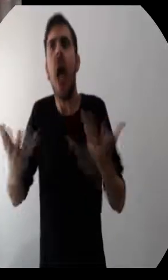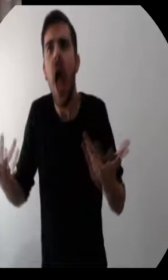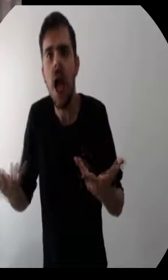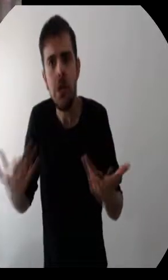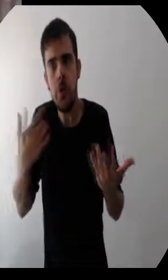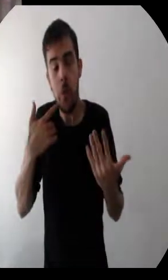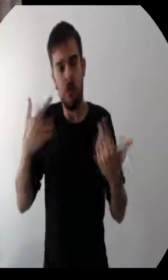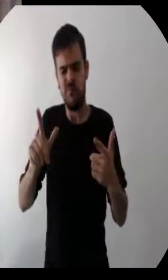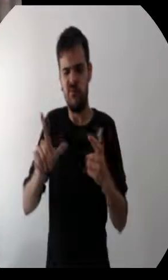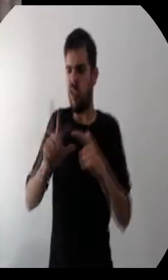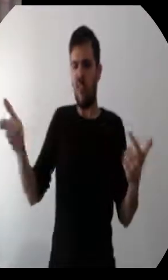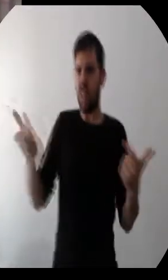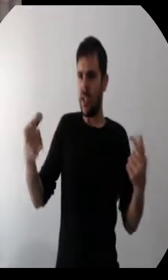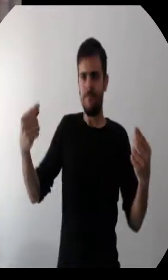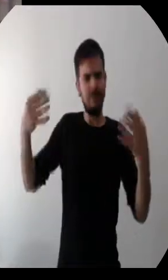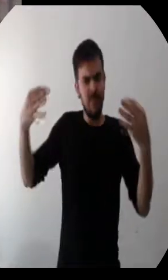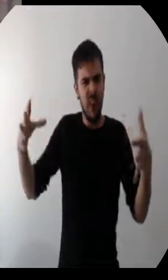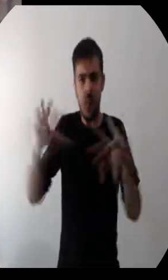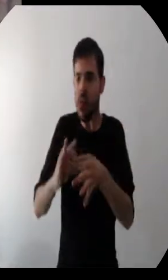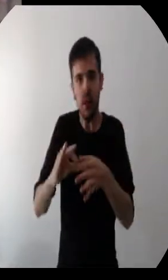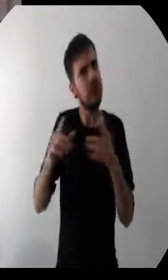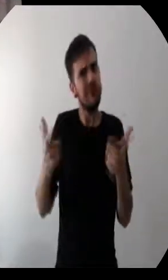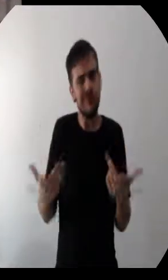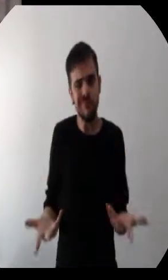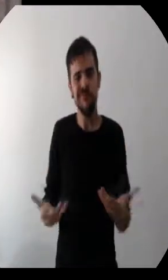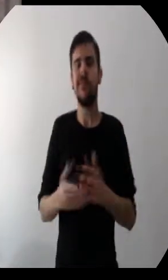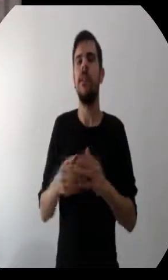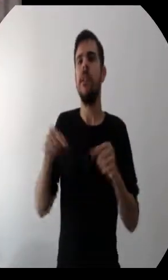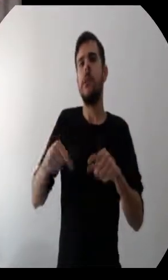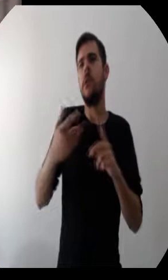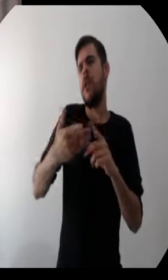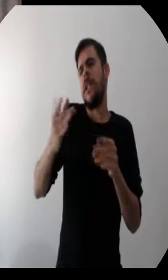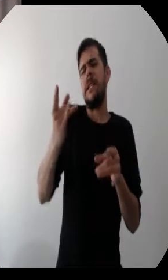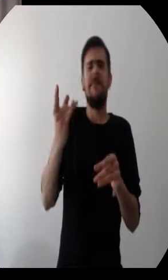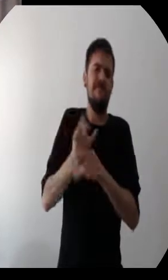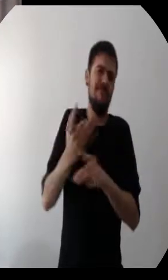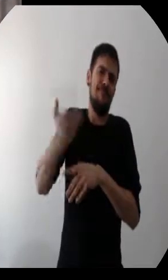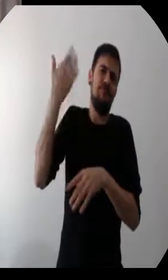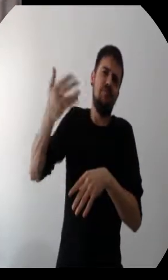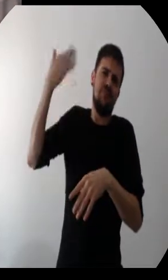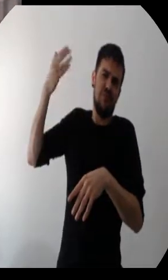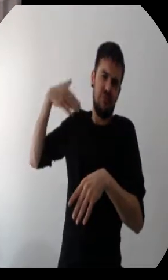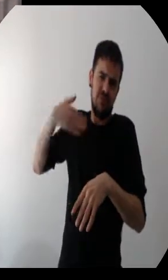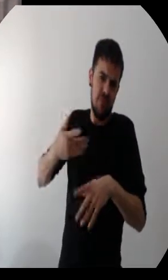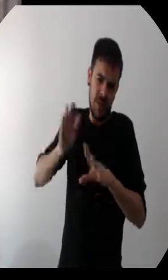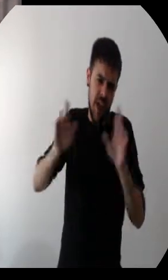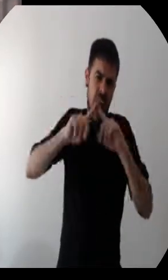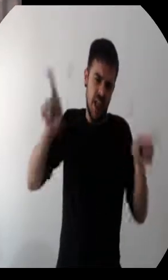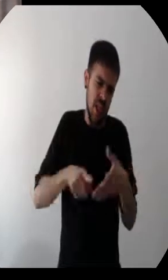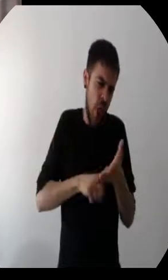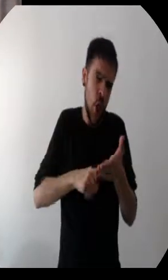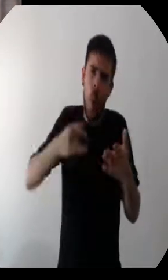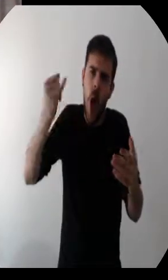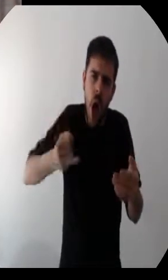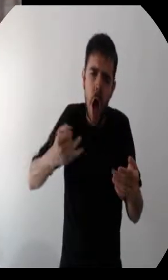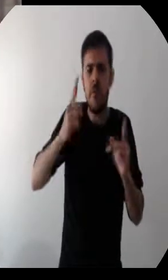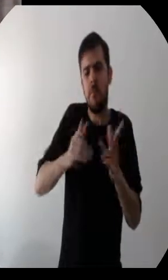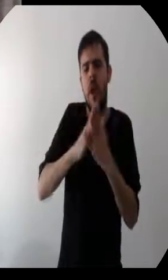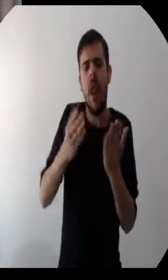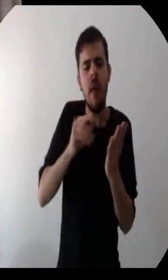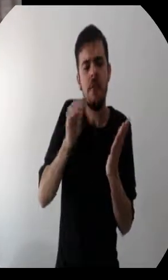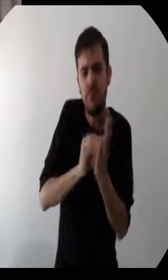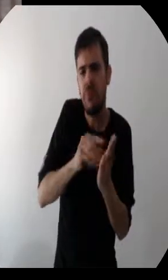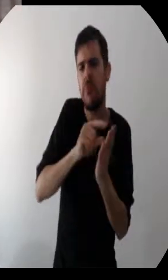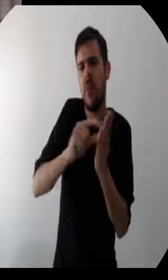existió en la sociedad, la figura incluso arquetípica propia de la literatura, de lo que se llamaba el burro con título, que era como